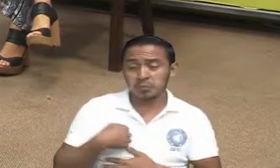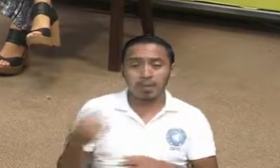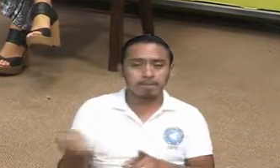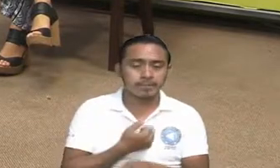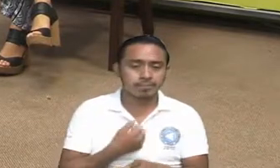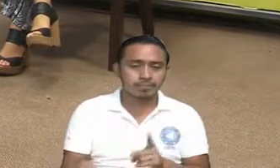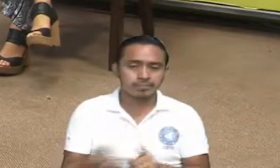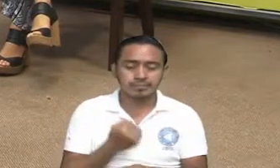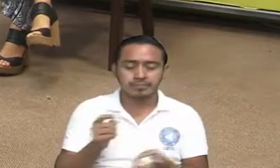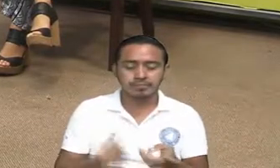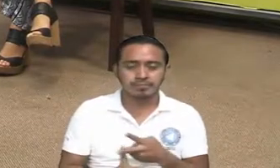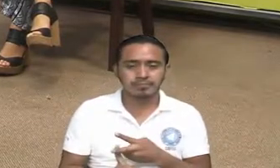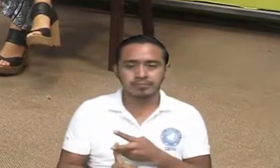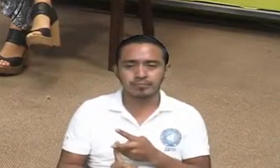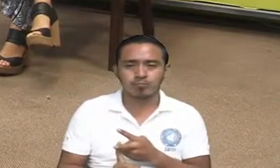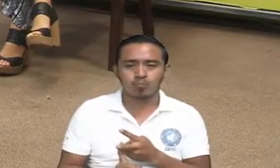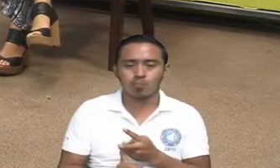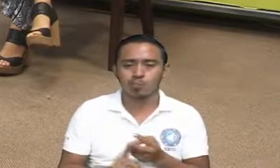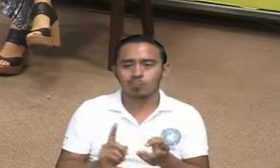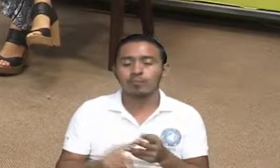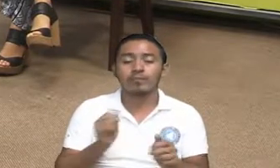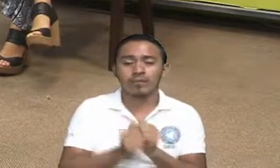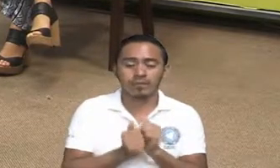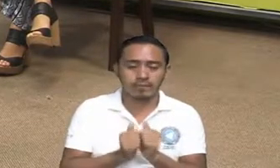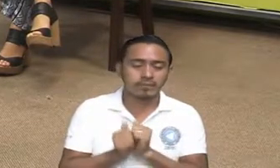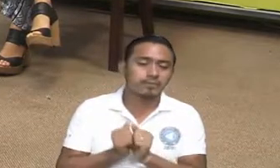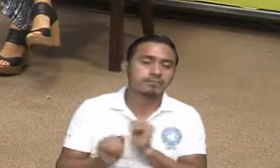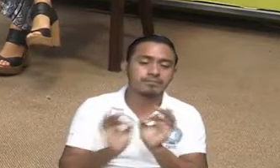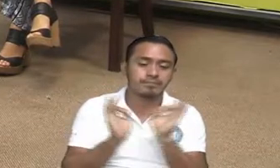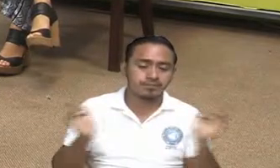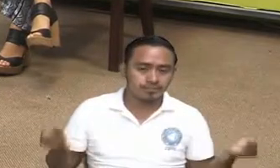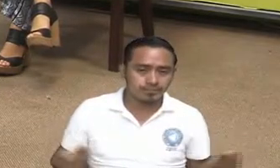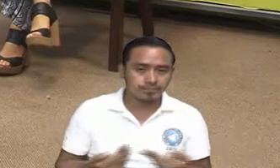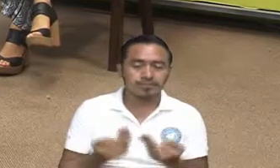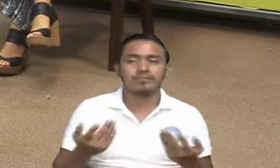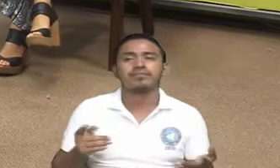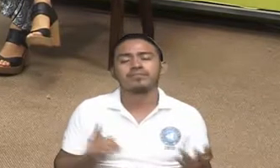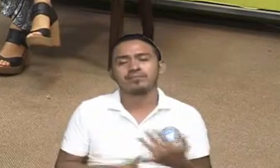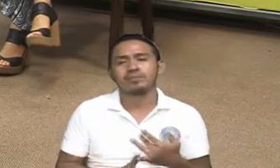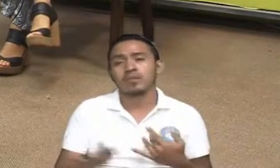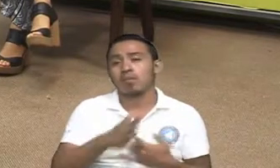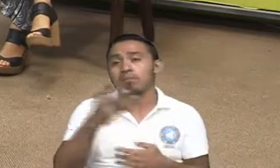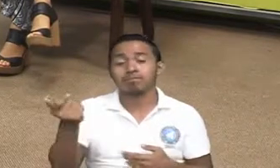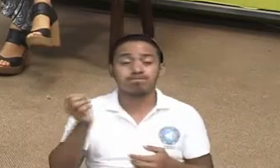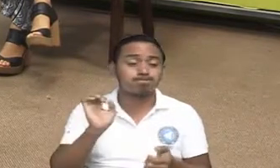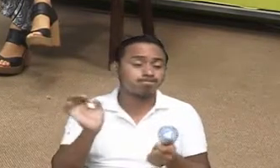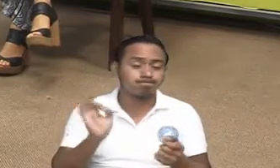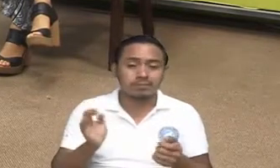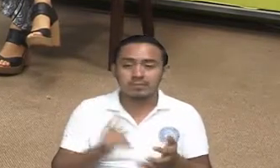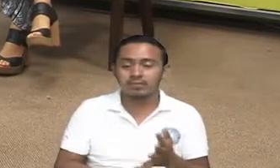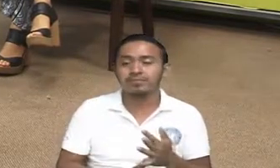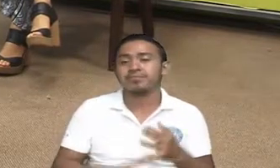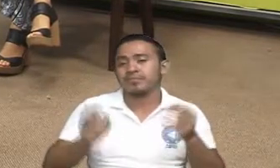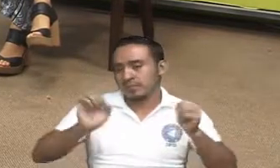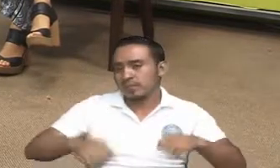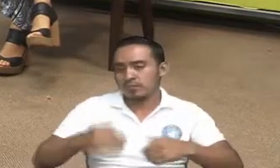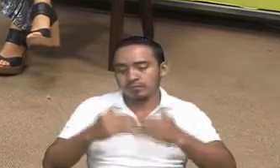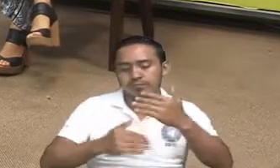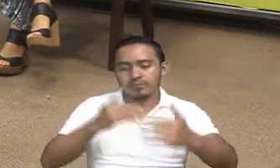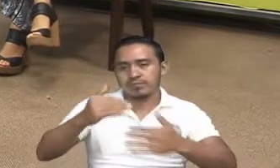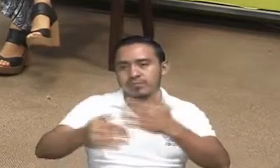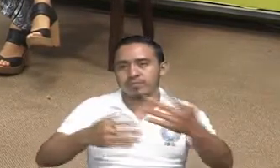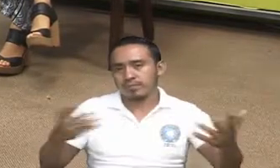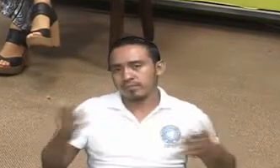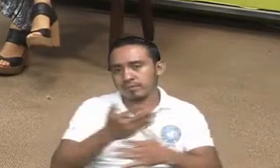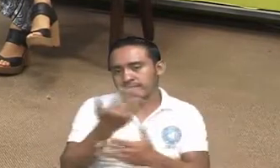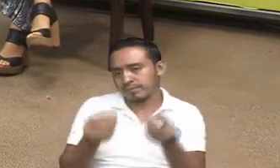violencia, las relaciones de intrafamiliares, ¿verdad?, tóxicas, otro tipo de situaciones, ¿verdad?, que se pueden ir prolongando según